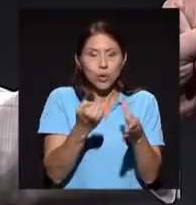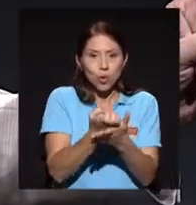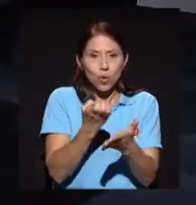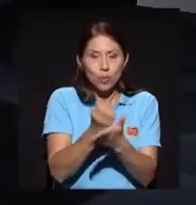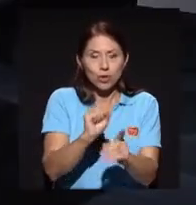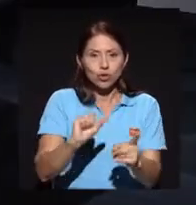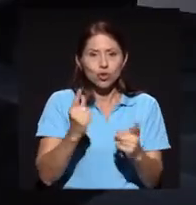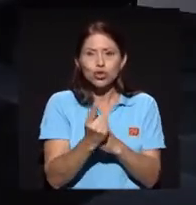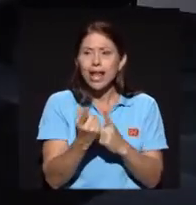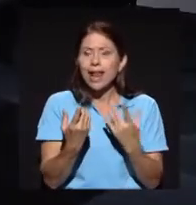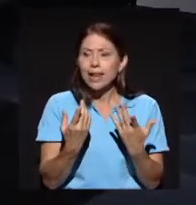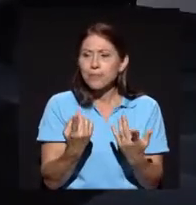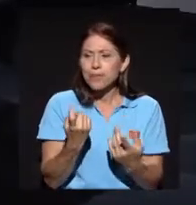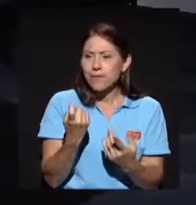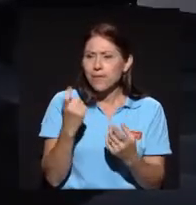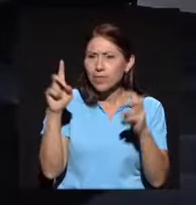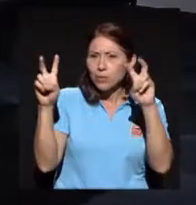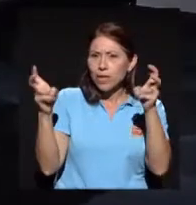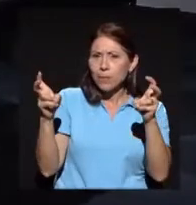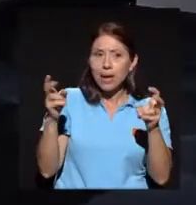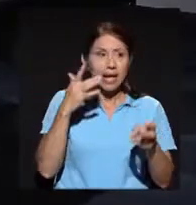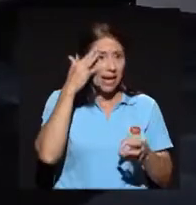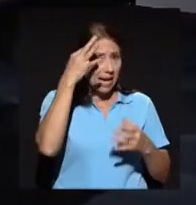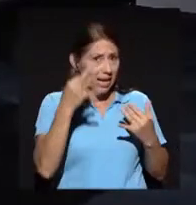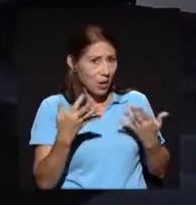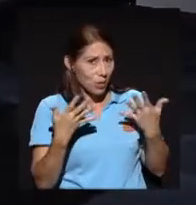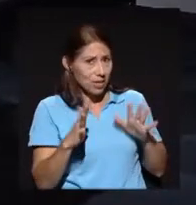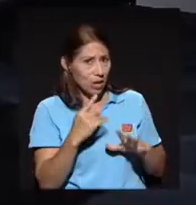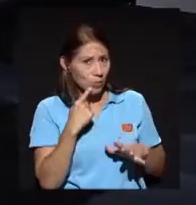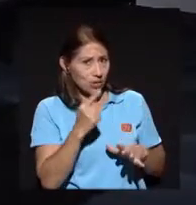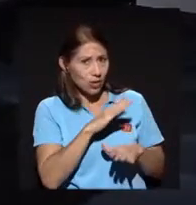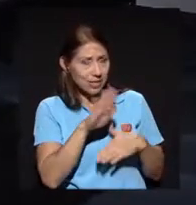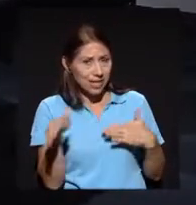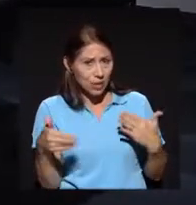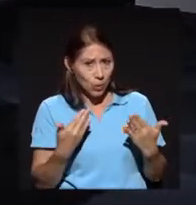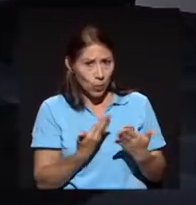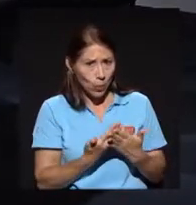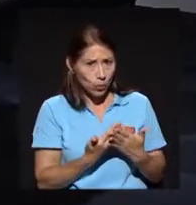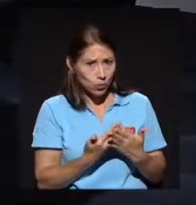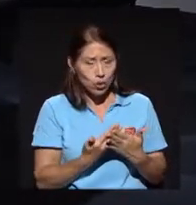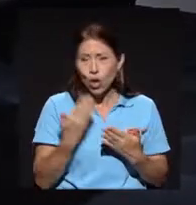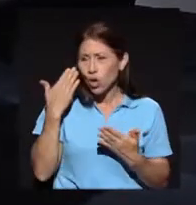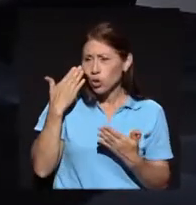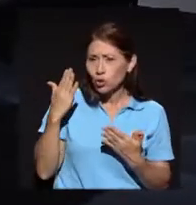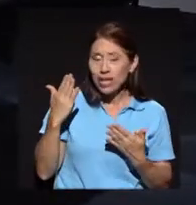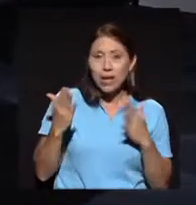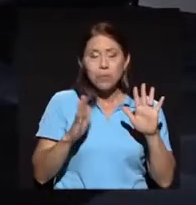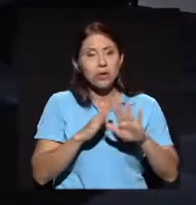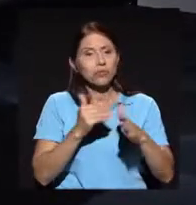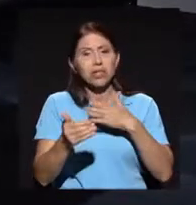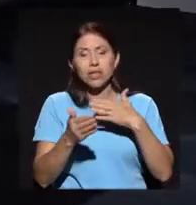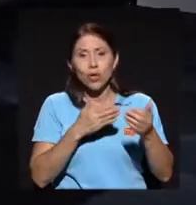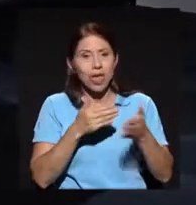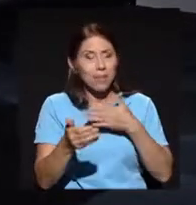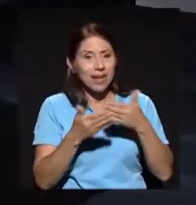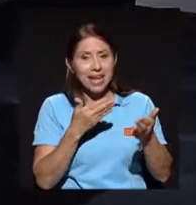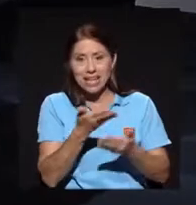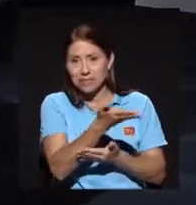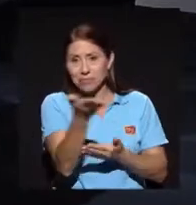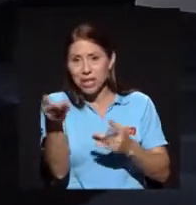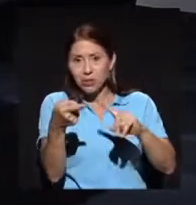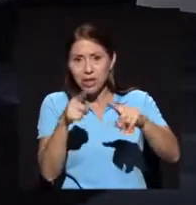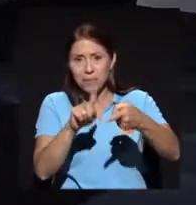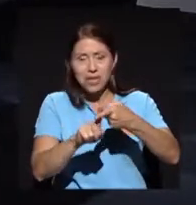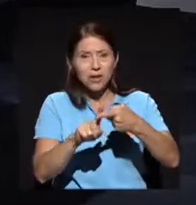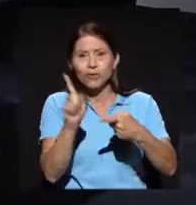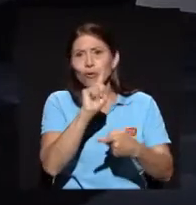uno creo que ya los mencionaba todos los verdaderos talentos no